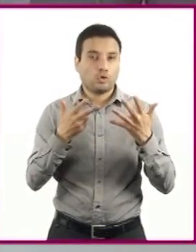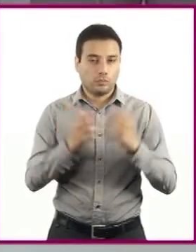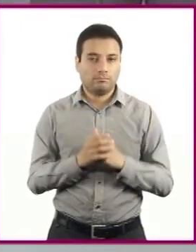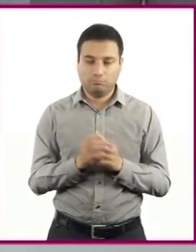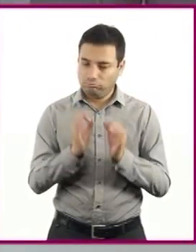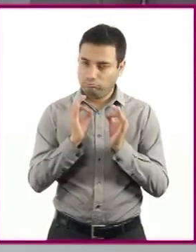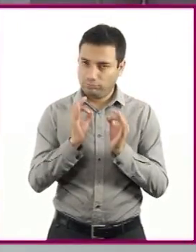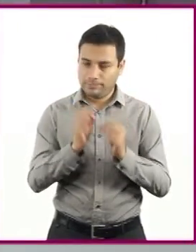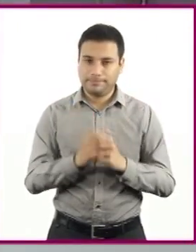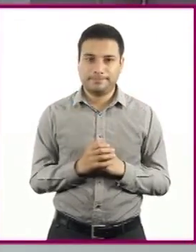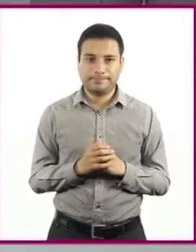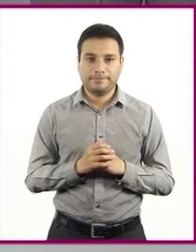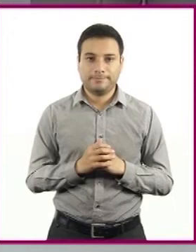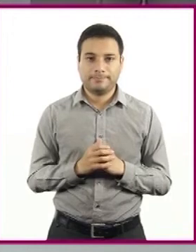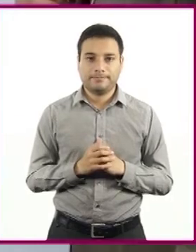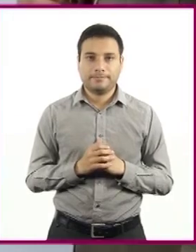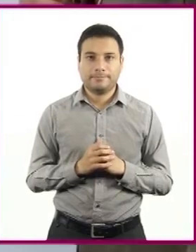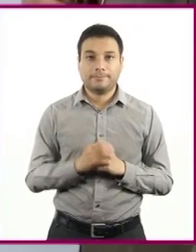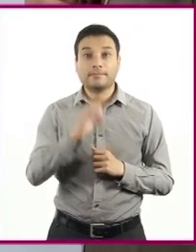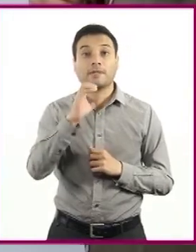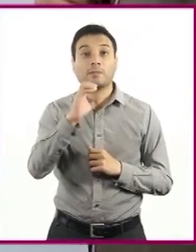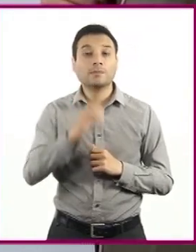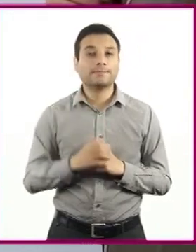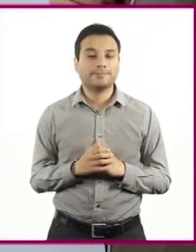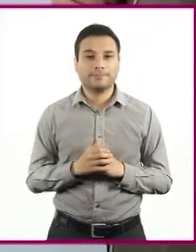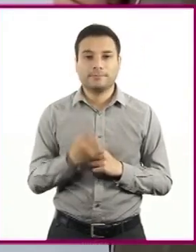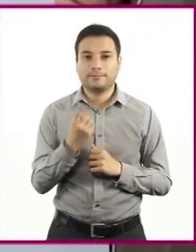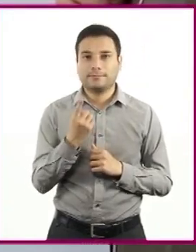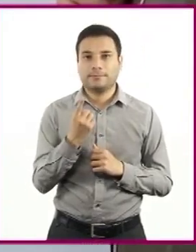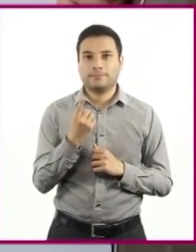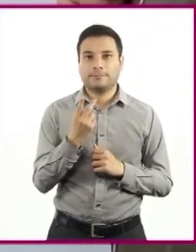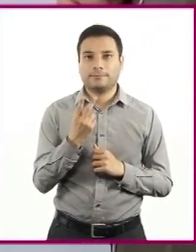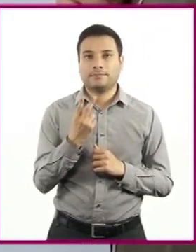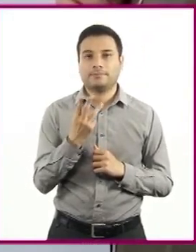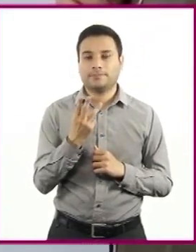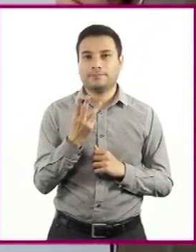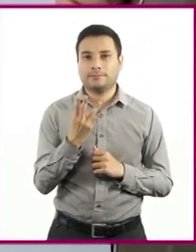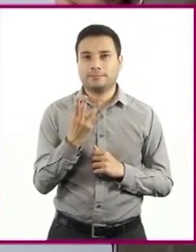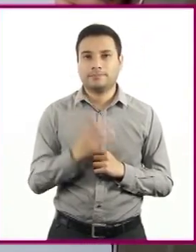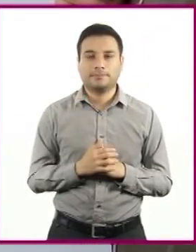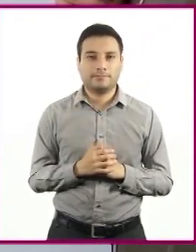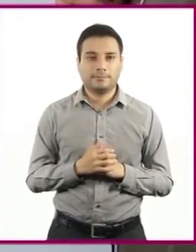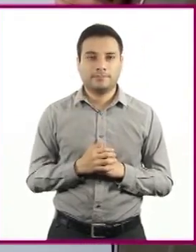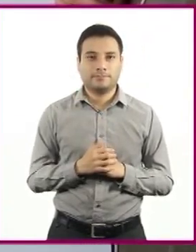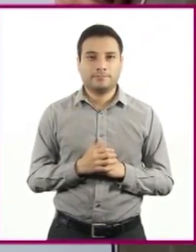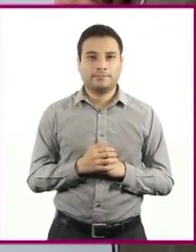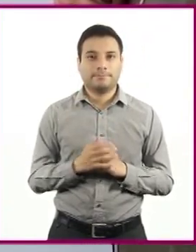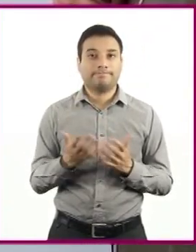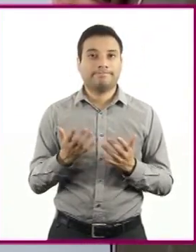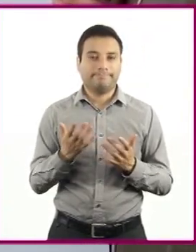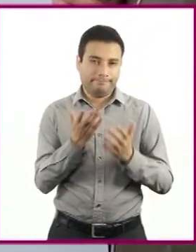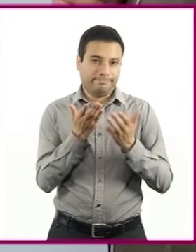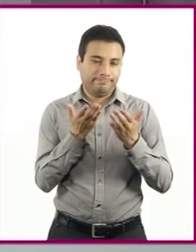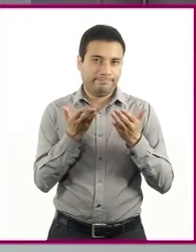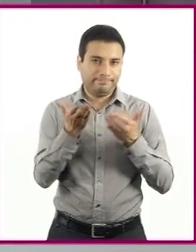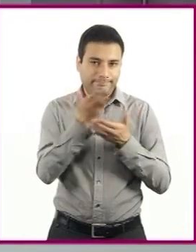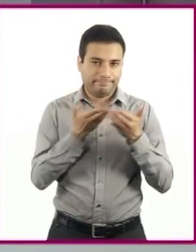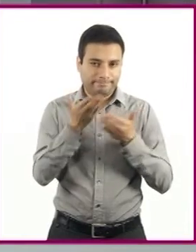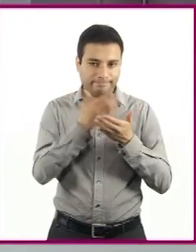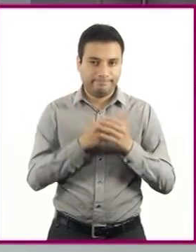oxígeno. Del carbono tenemos 1, 2, 3, 4, pero comparte sus